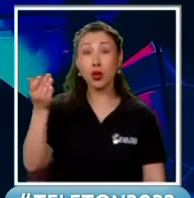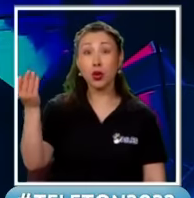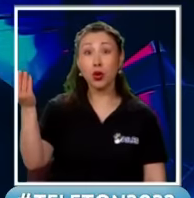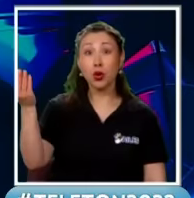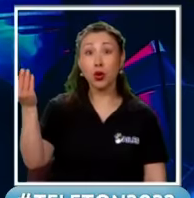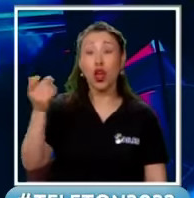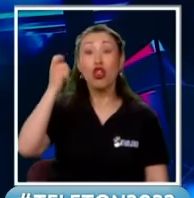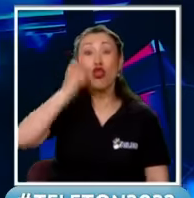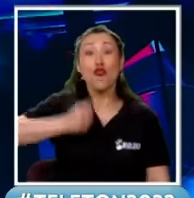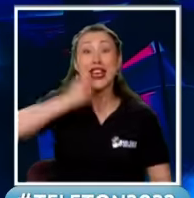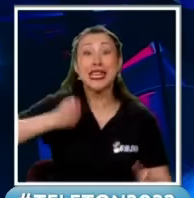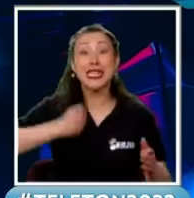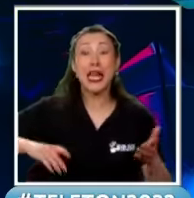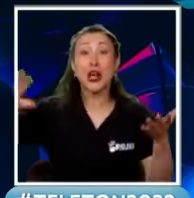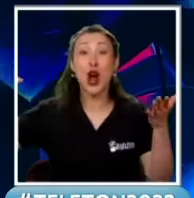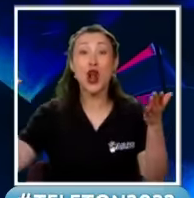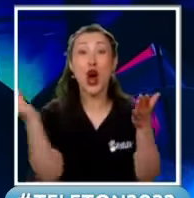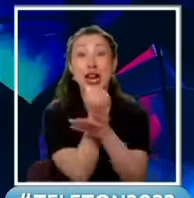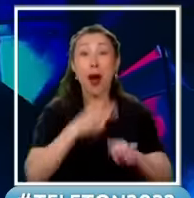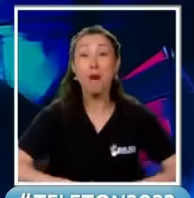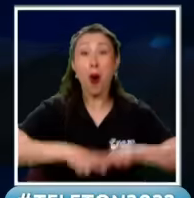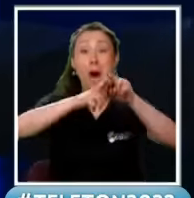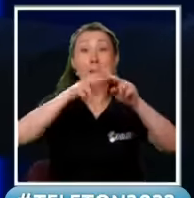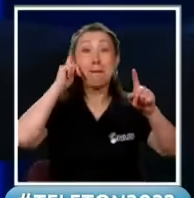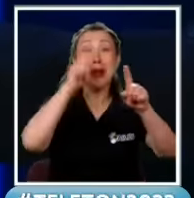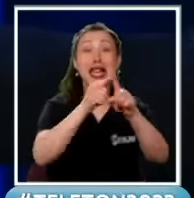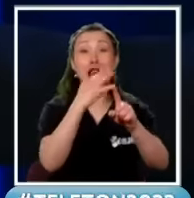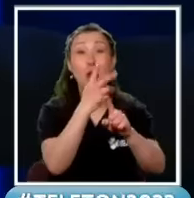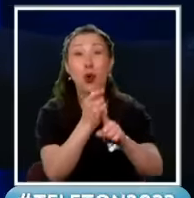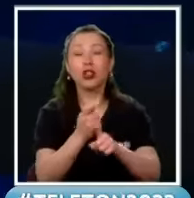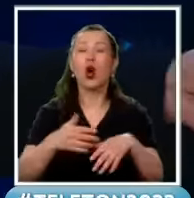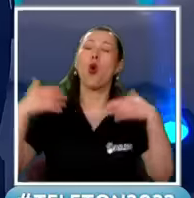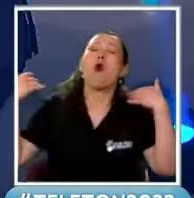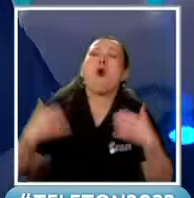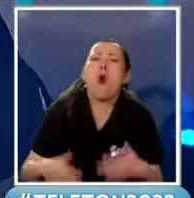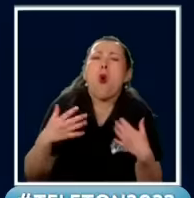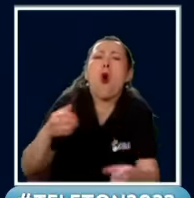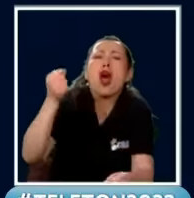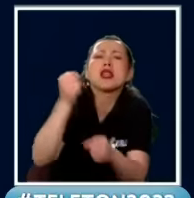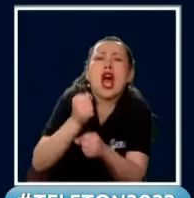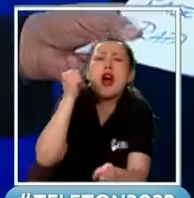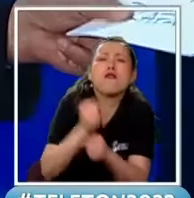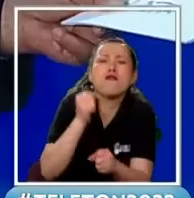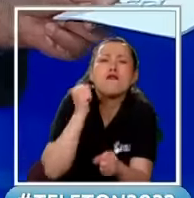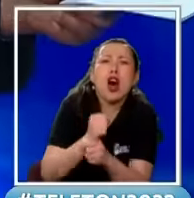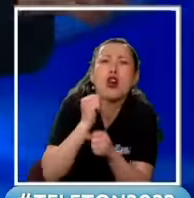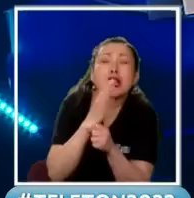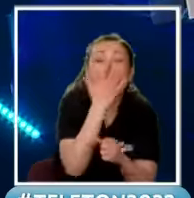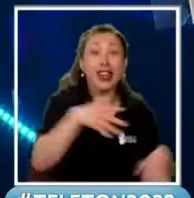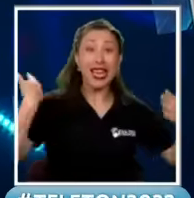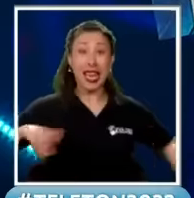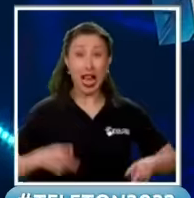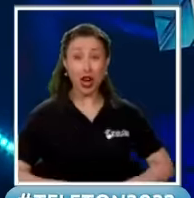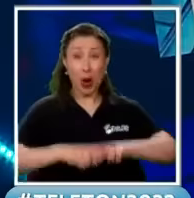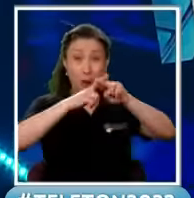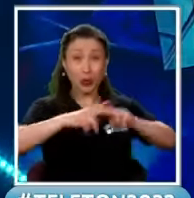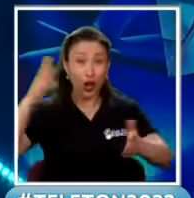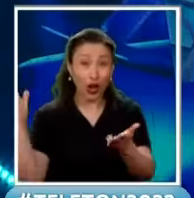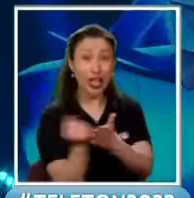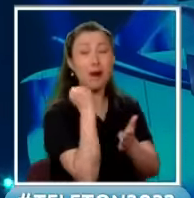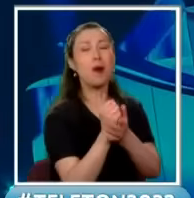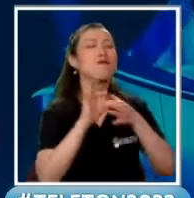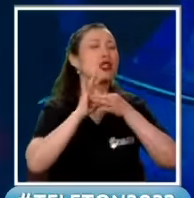Don Francisco, recuperamos el cómputo. ¡Qué gran trabajo de Stefan Kramer! ¡Recuperamos el cómputo! ¡Muchas gracias, don